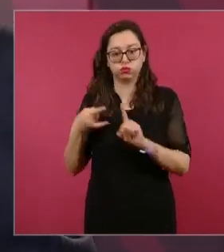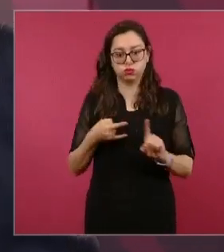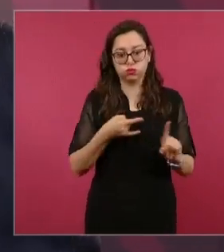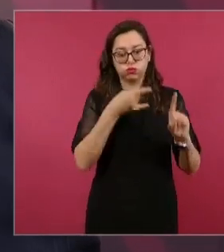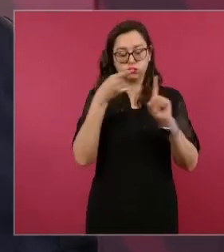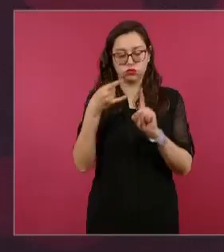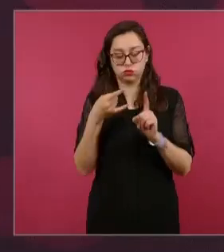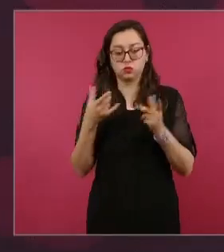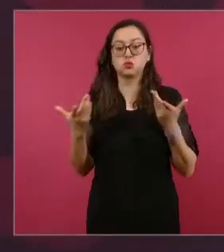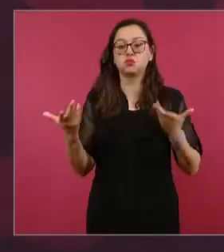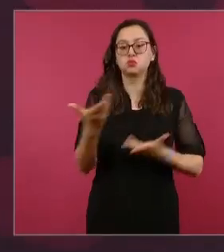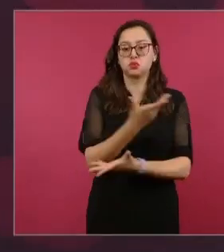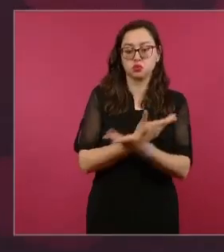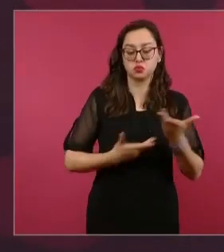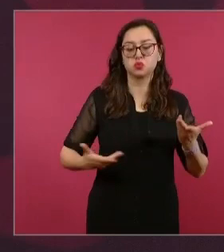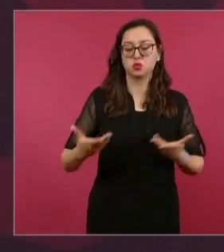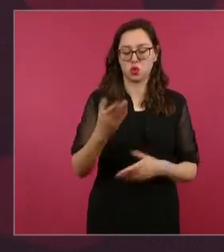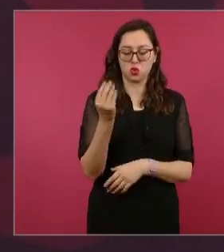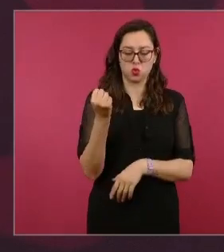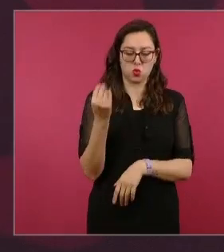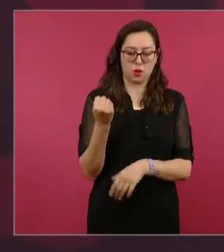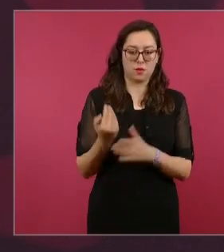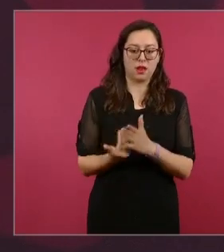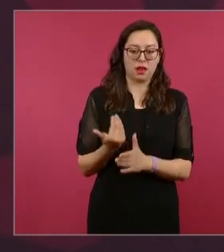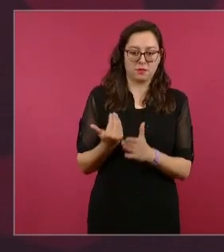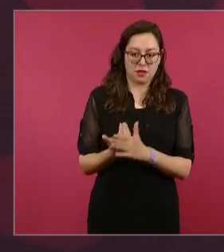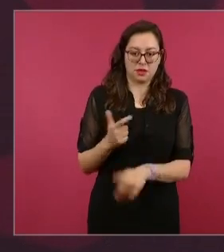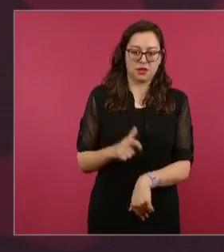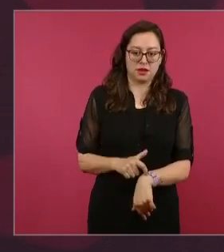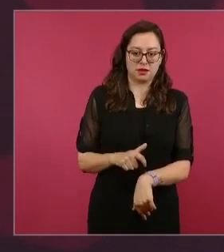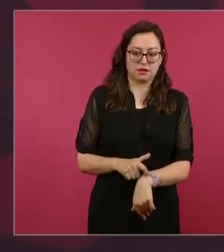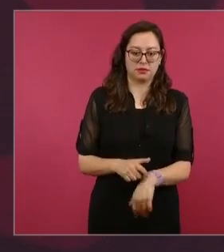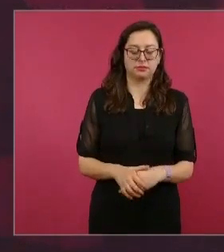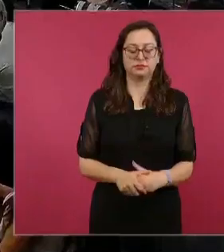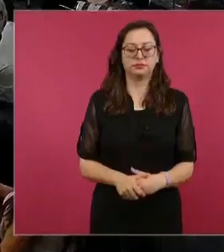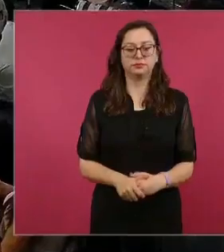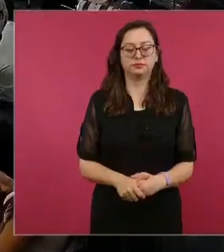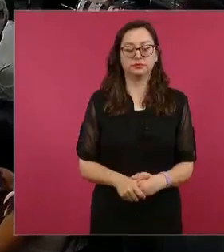una videoconferencia sobre este tema.